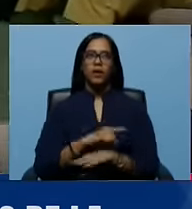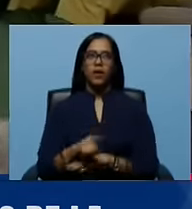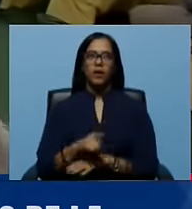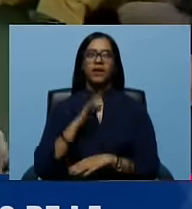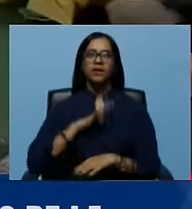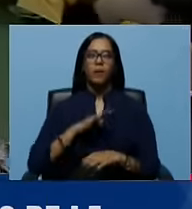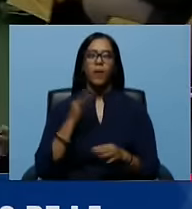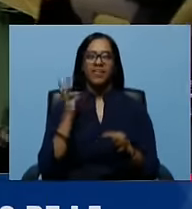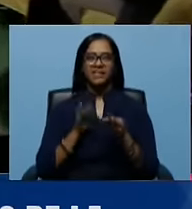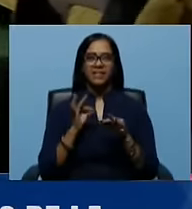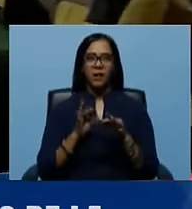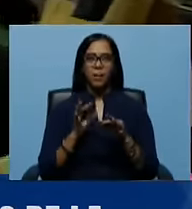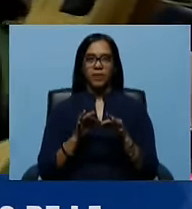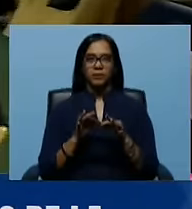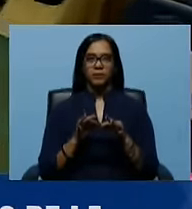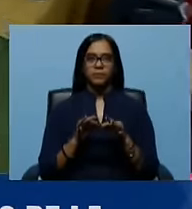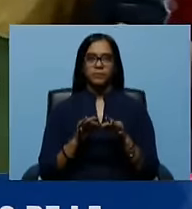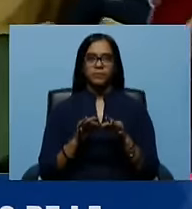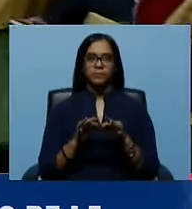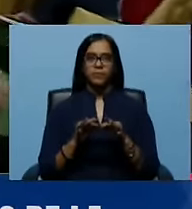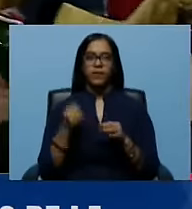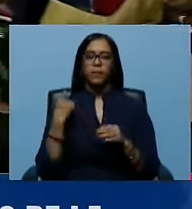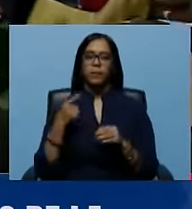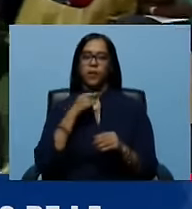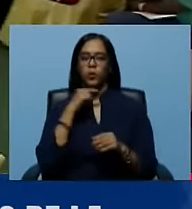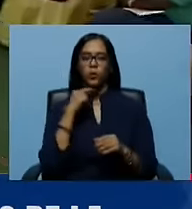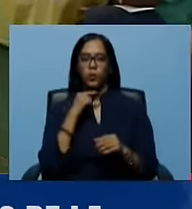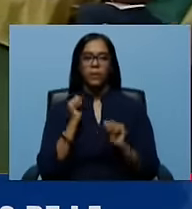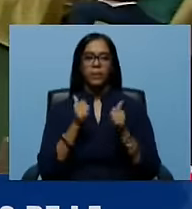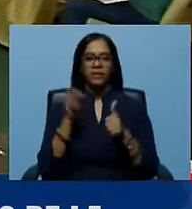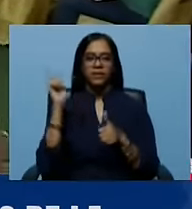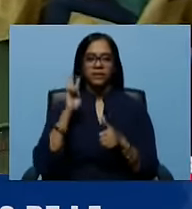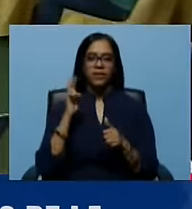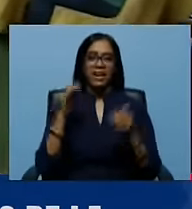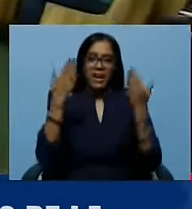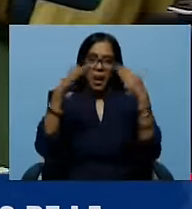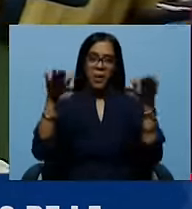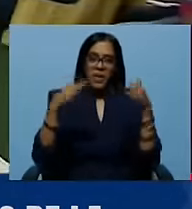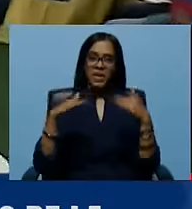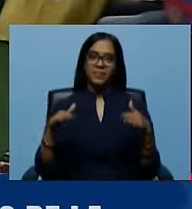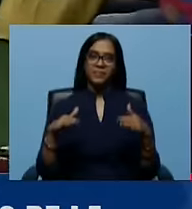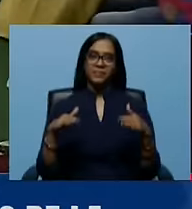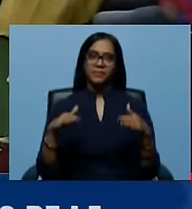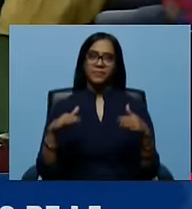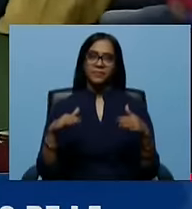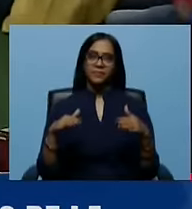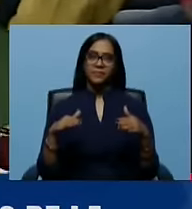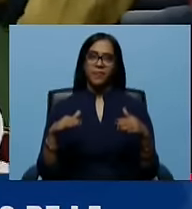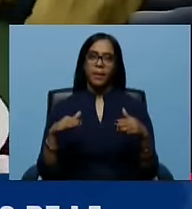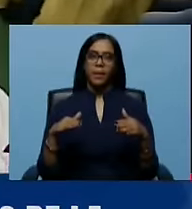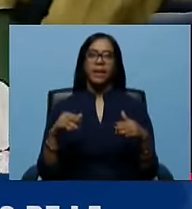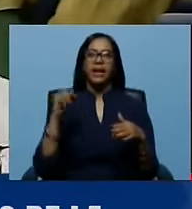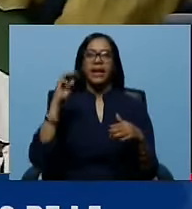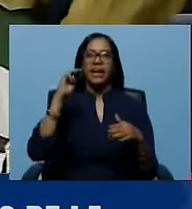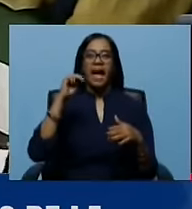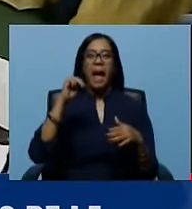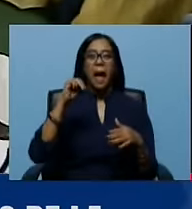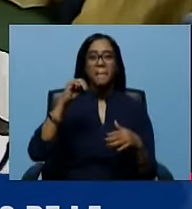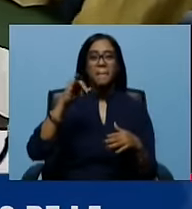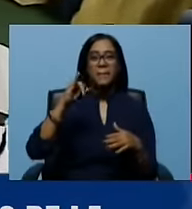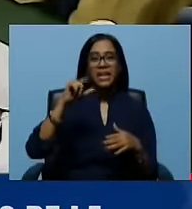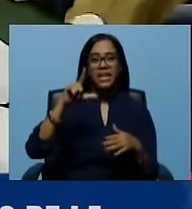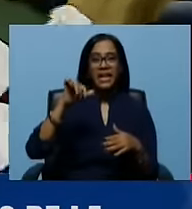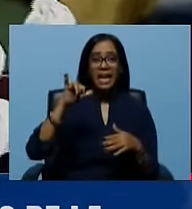en septiembre. El 1 de octubre arranca en Venezuela la Navidad para que a Milei le siga